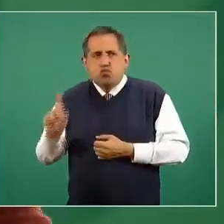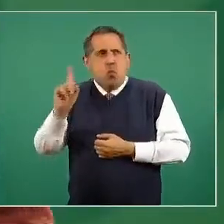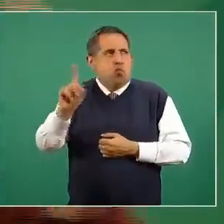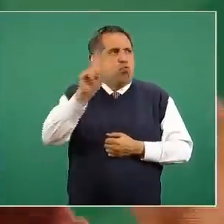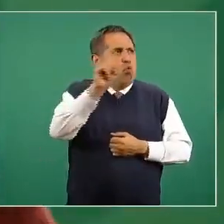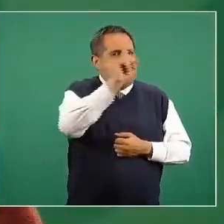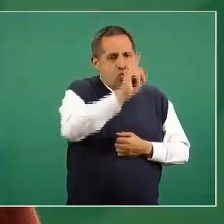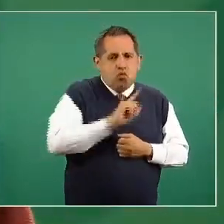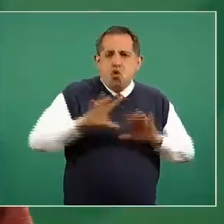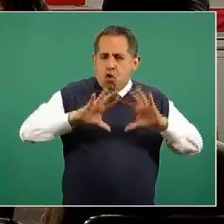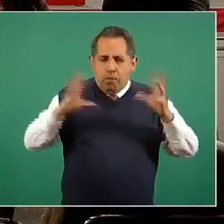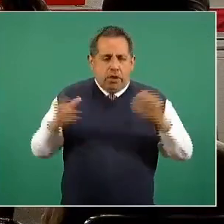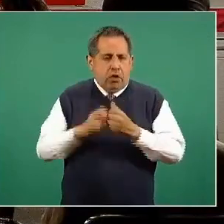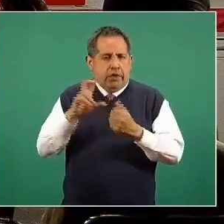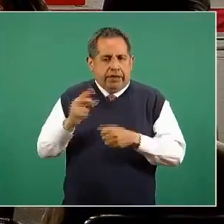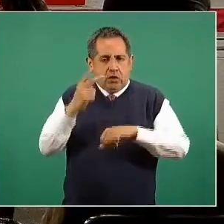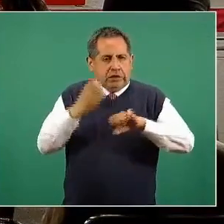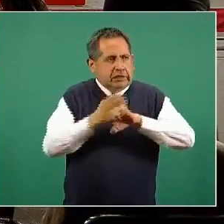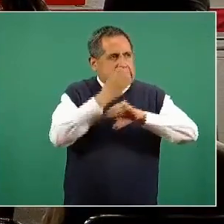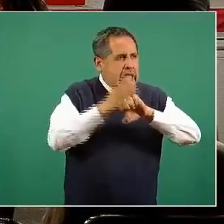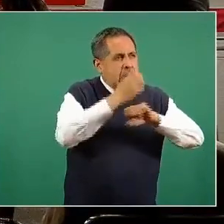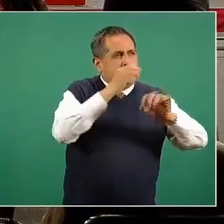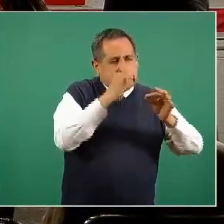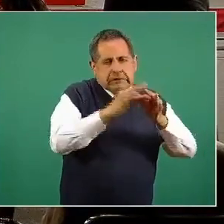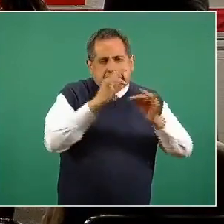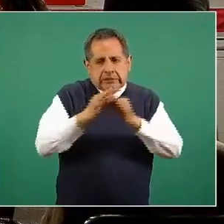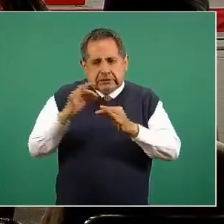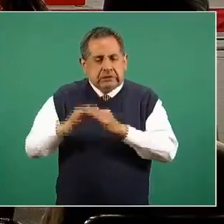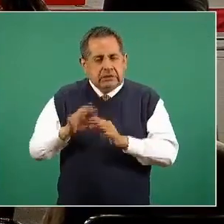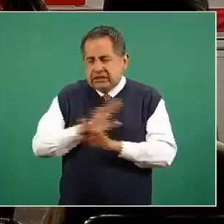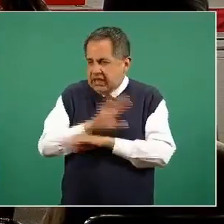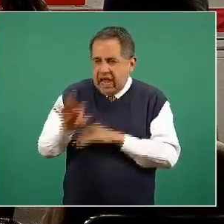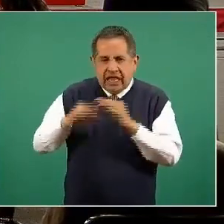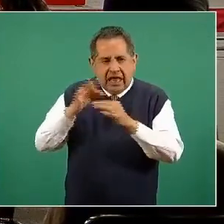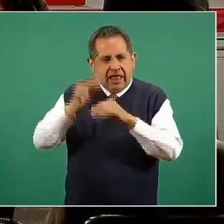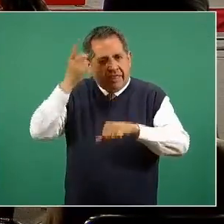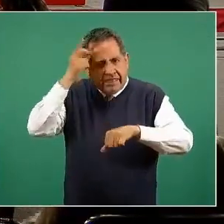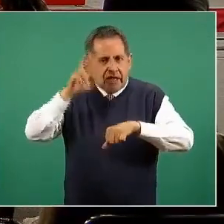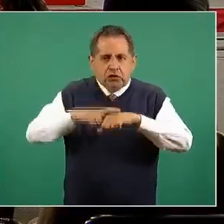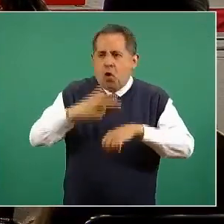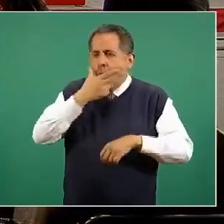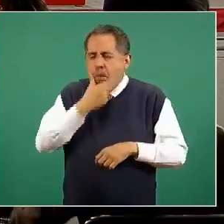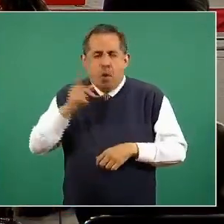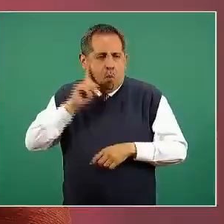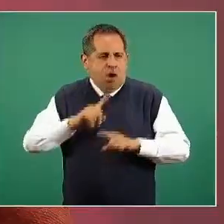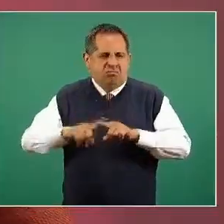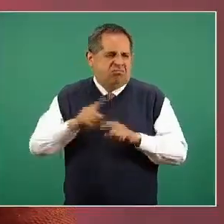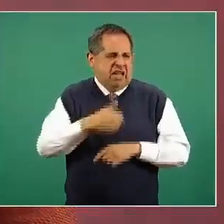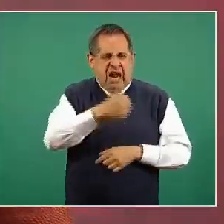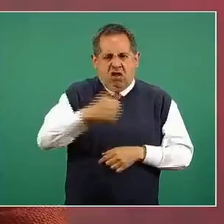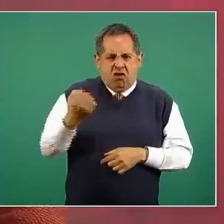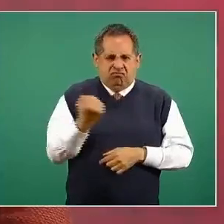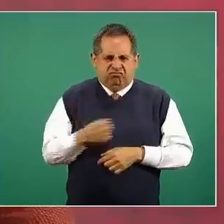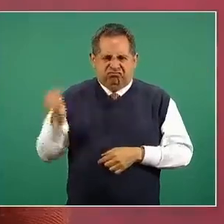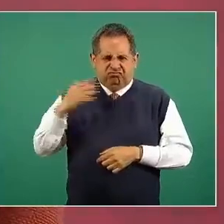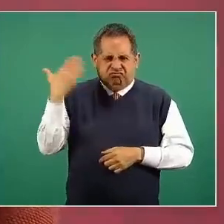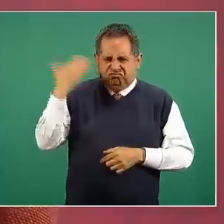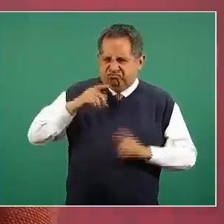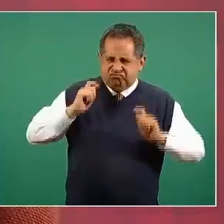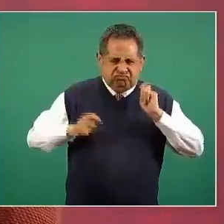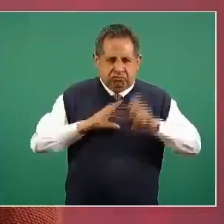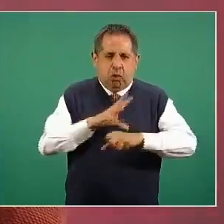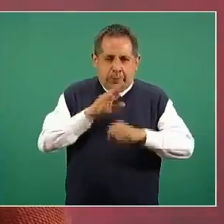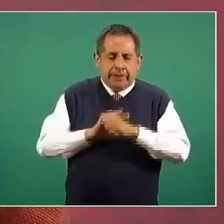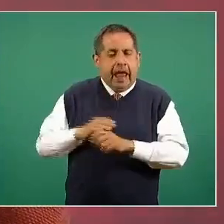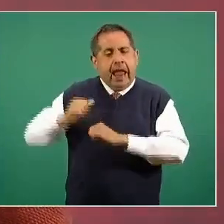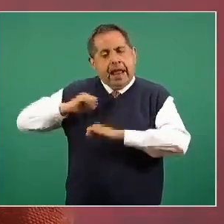sucesivamente tenemos para las 32 entidades federativas personal directivo, hombres y mujeres, muy talentosos, talentosas, muy